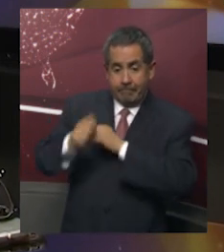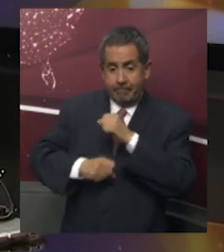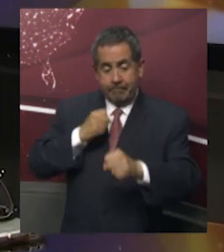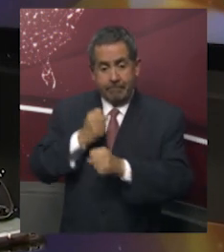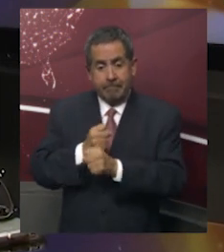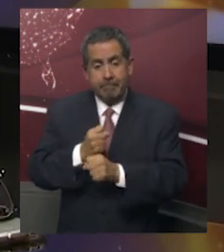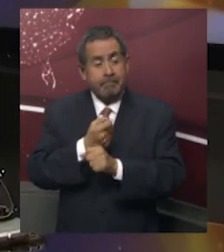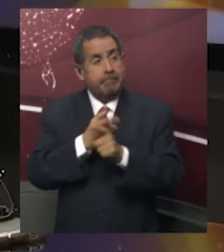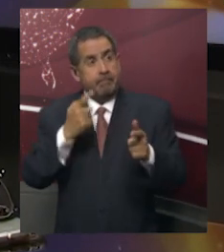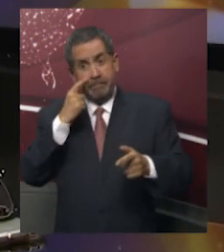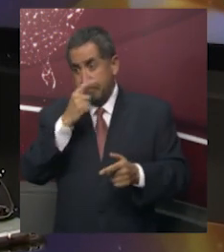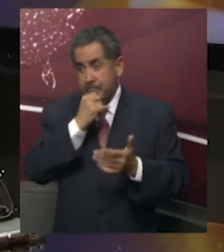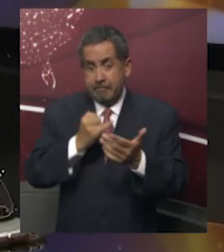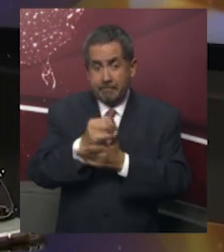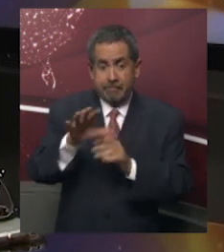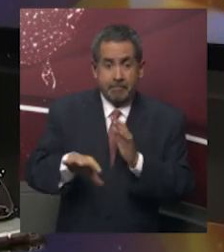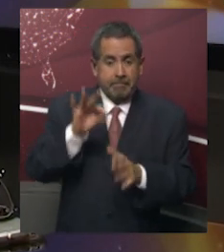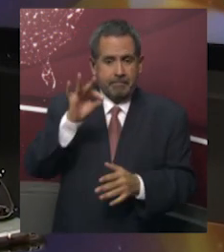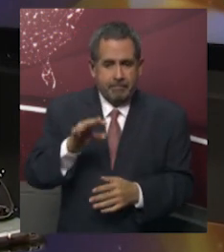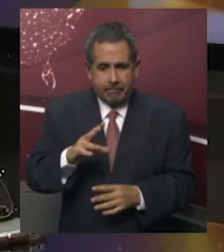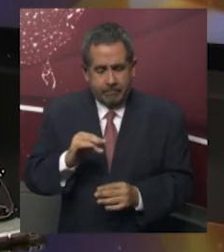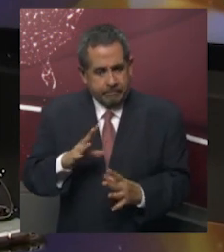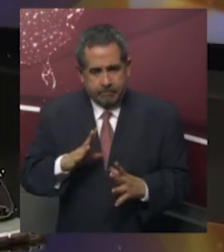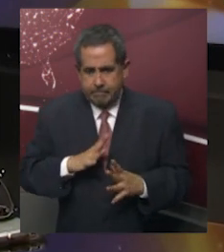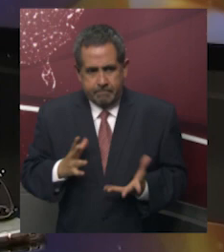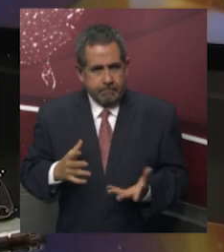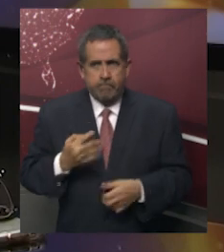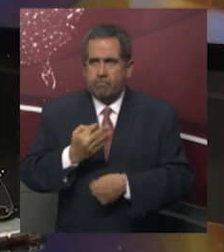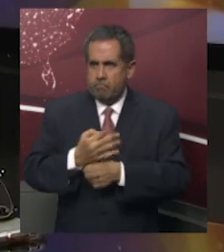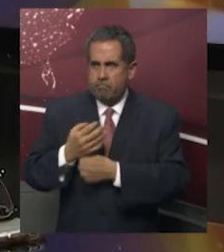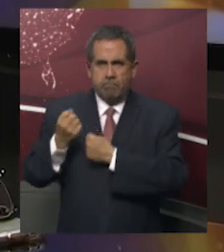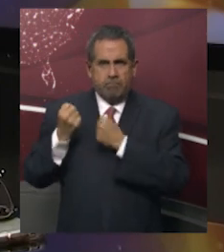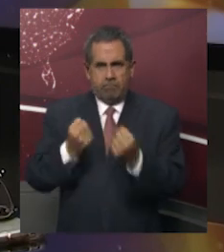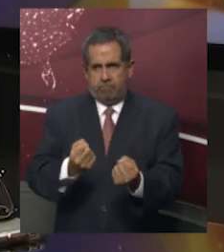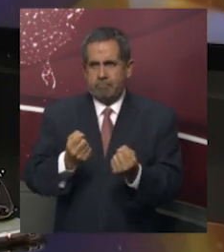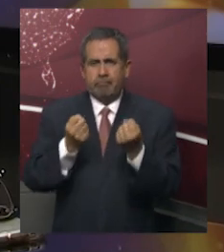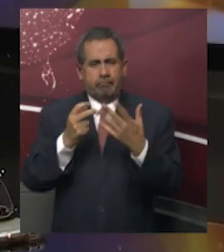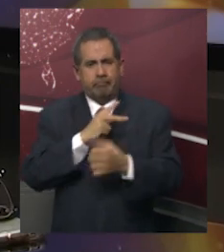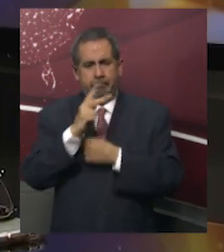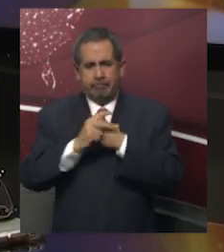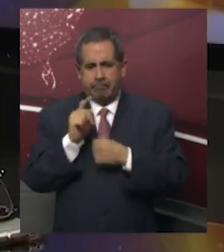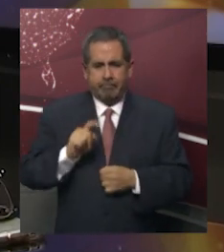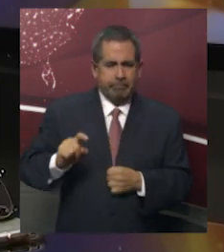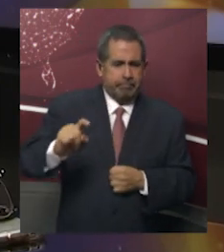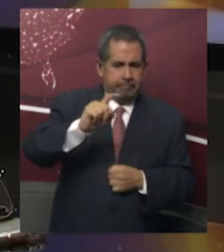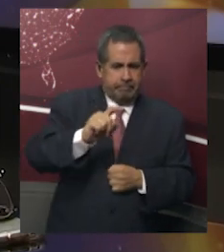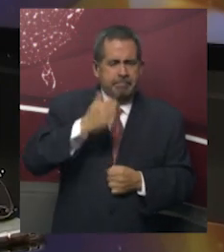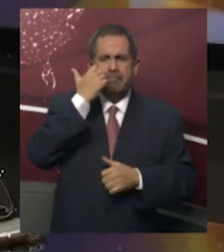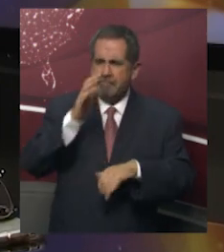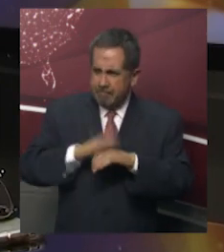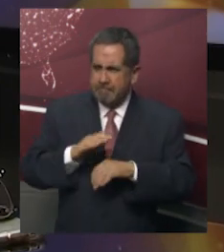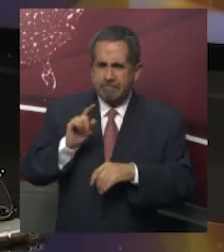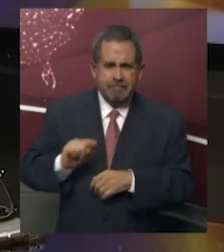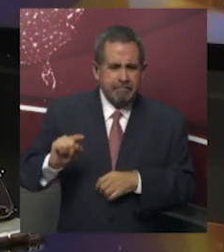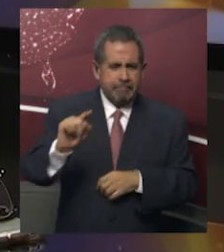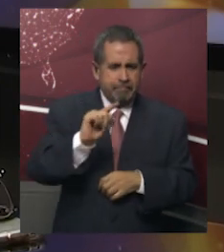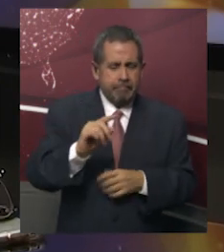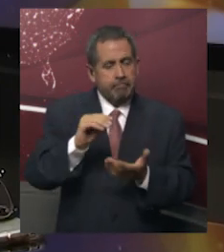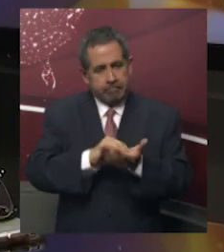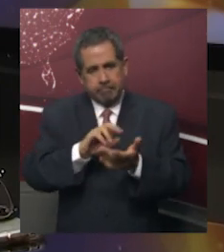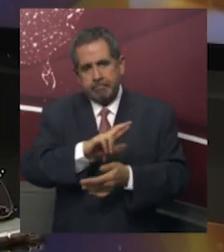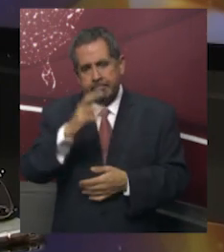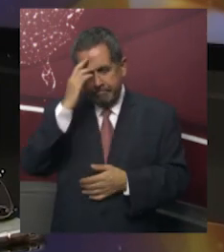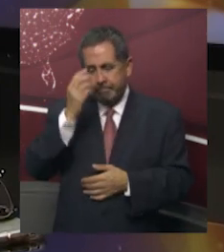democracia hace 130 años? No tenía la vigencia que hoy tiene y que quisiéramos que tuviera más. Todavía hay que reconocer que